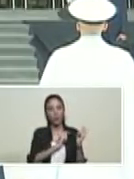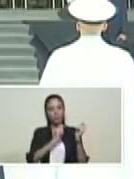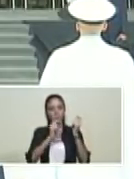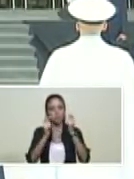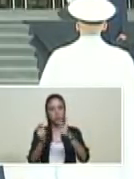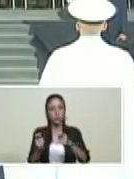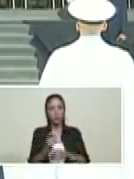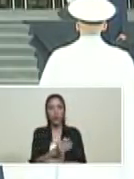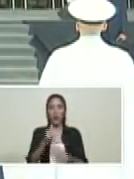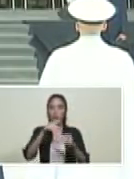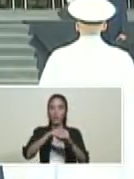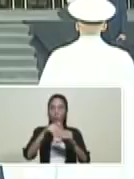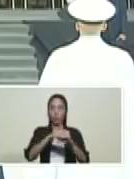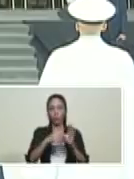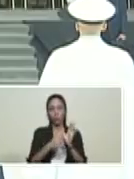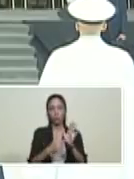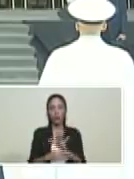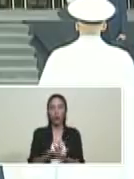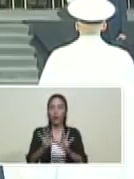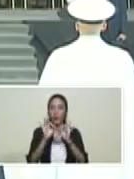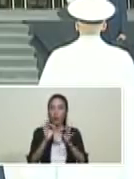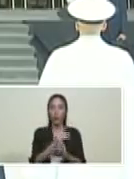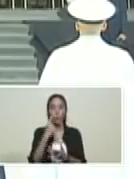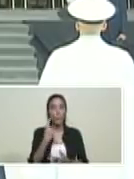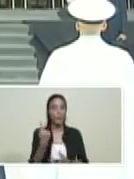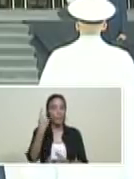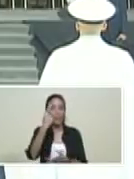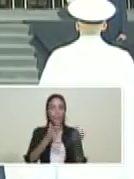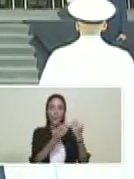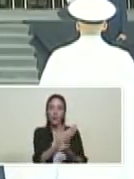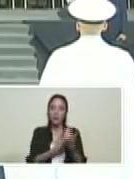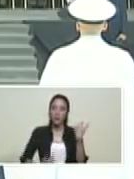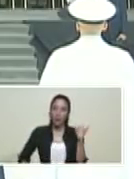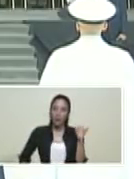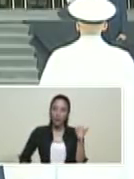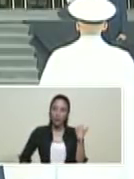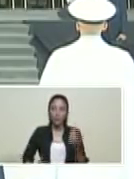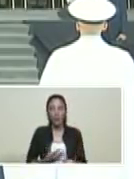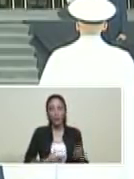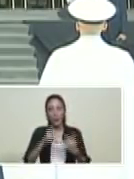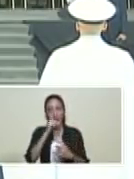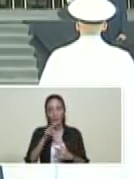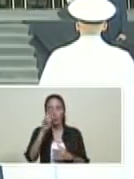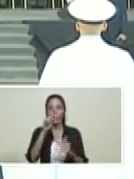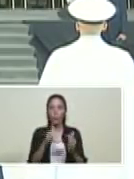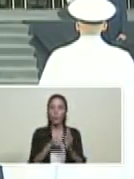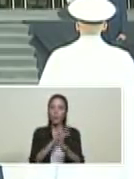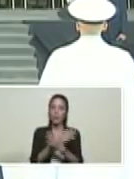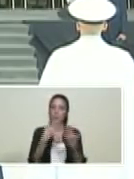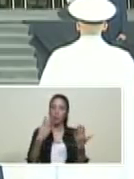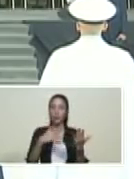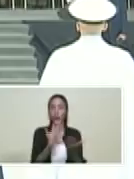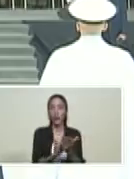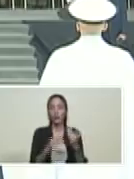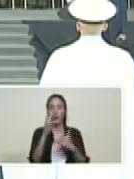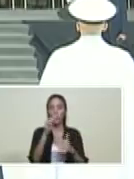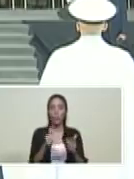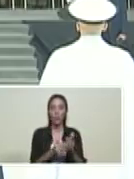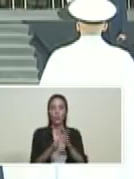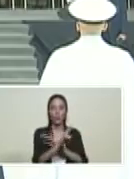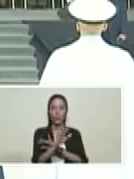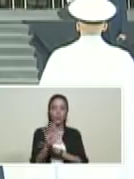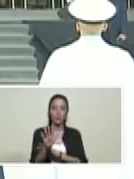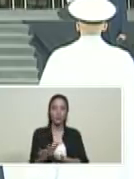través del sufragio al elegirlo como primer mandatario nacional para el período 2019 2025